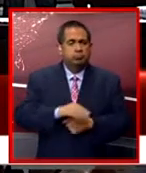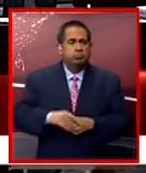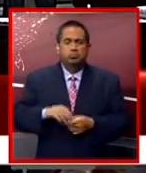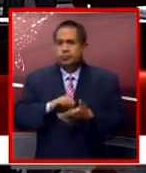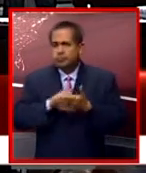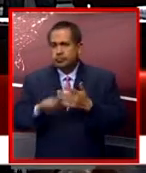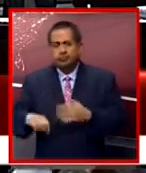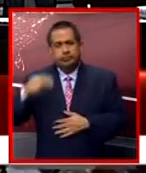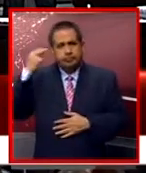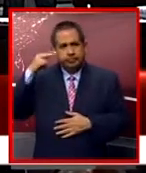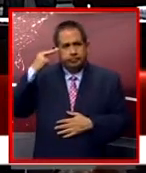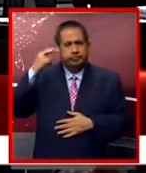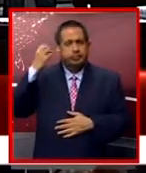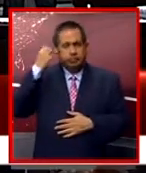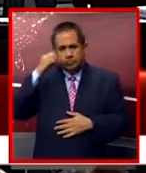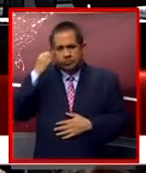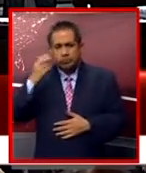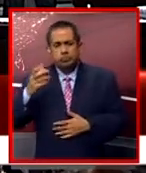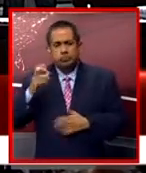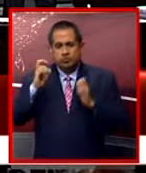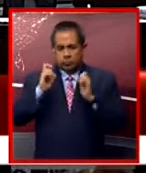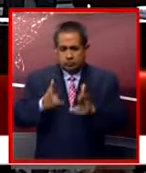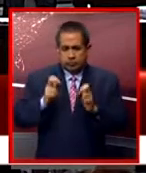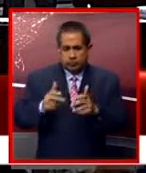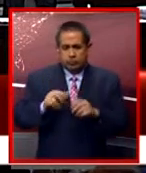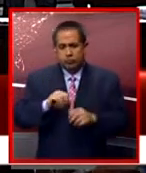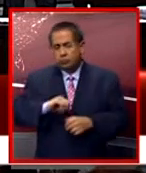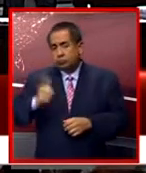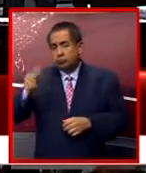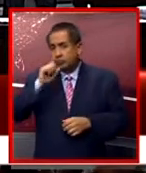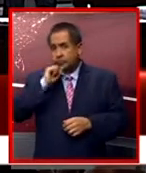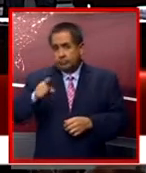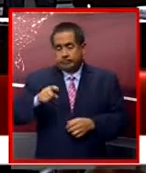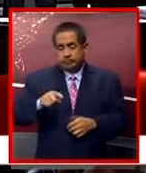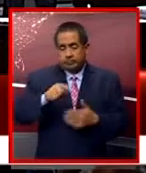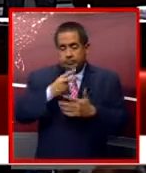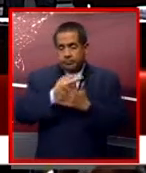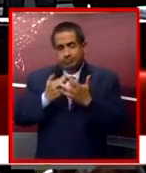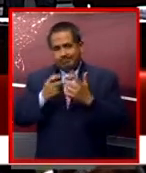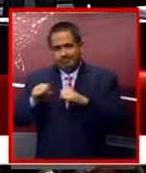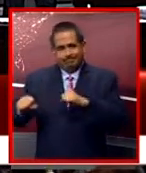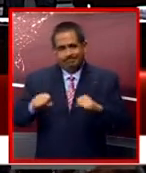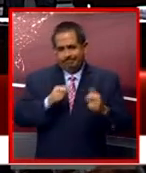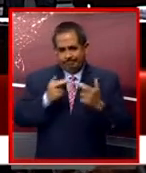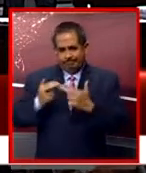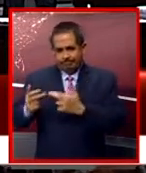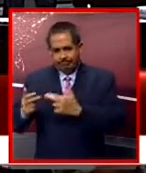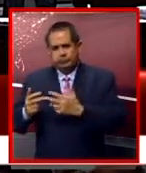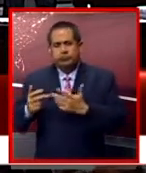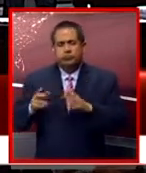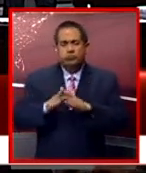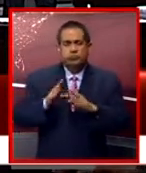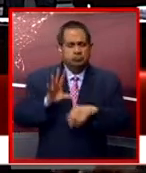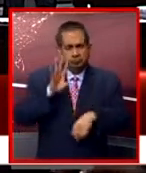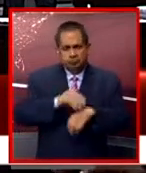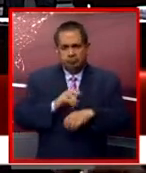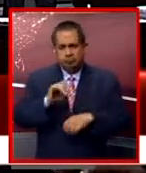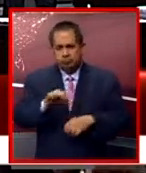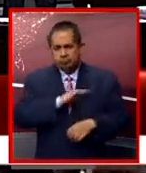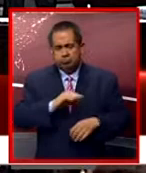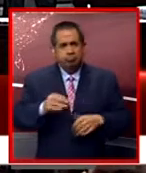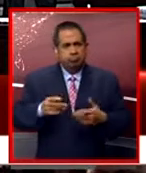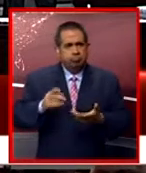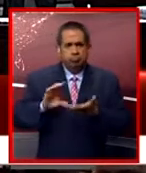como Veracruz, Oaxaca, Chiapas y otros que fueron afectados por los sismos, hemos aprobado flexibilizar